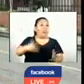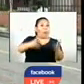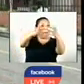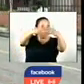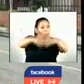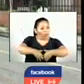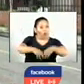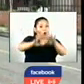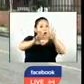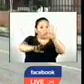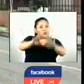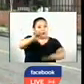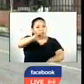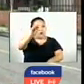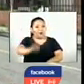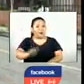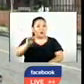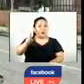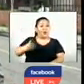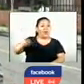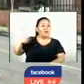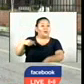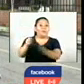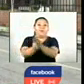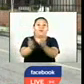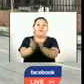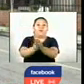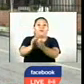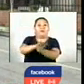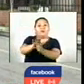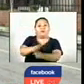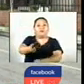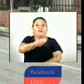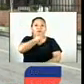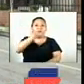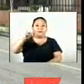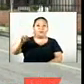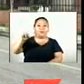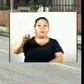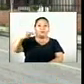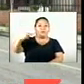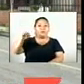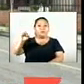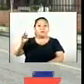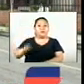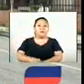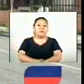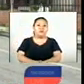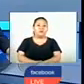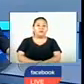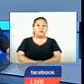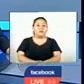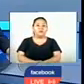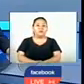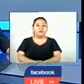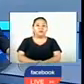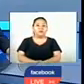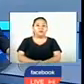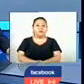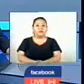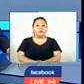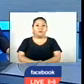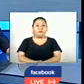% ocurrido en 2020 durante la pandemia Jair Díaz Voz de América Bogotá la